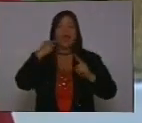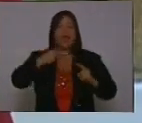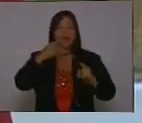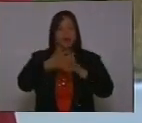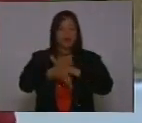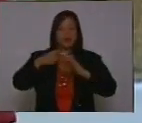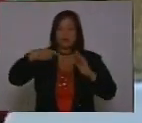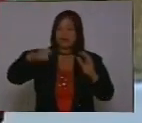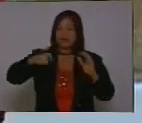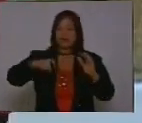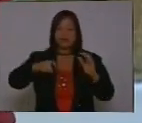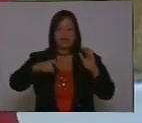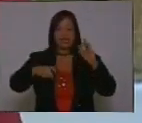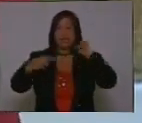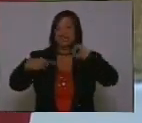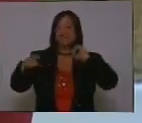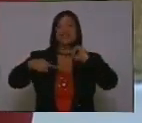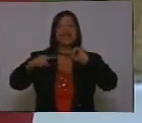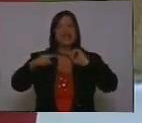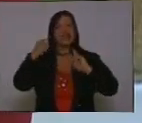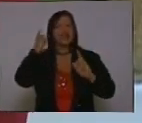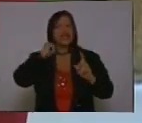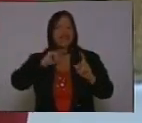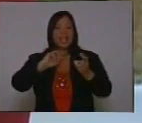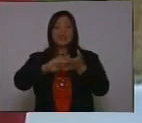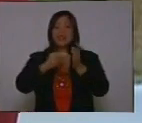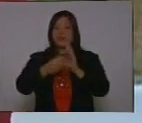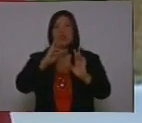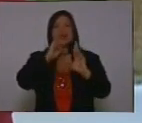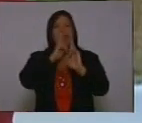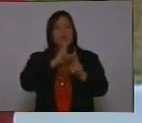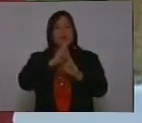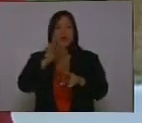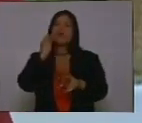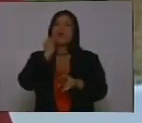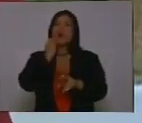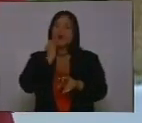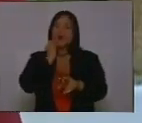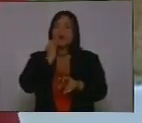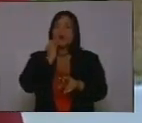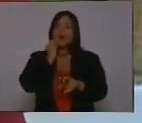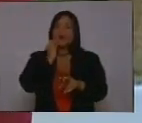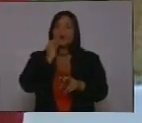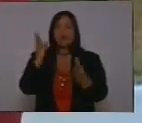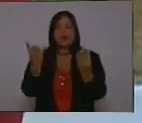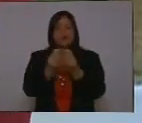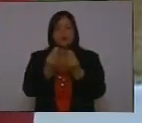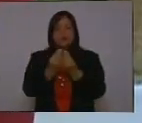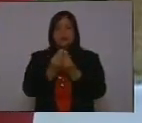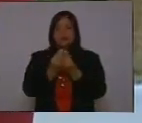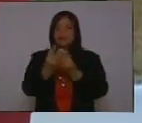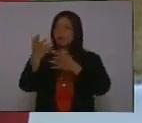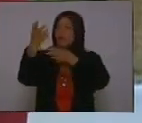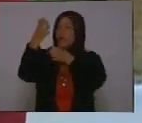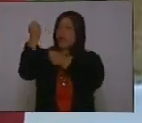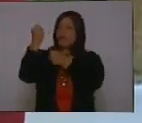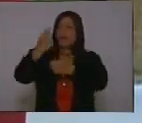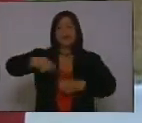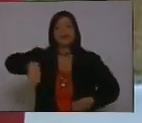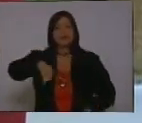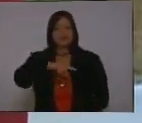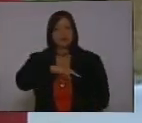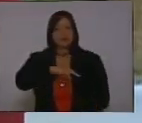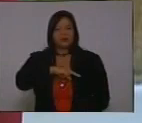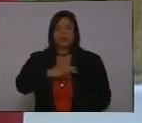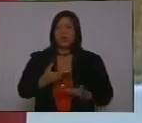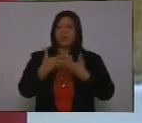nuestras necesidades y darle respuesta a esos jóvenes y a esos compañeros que han confiado en nosotros, que